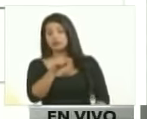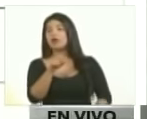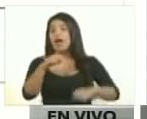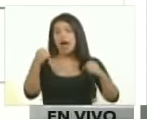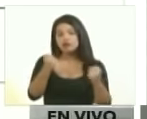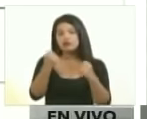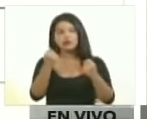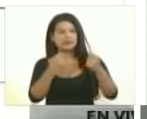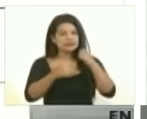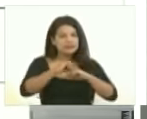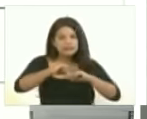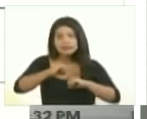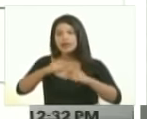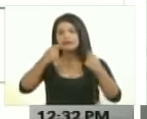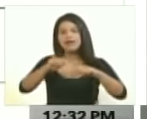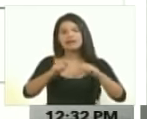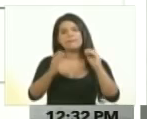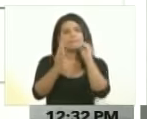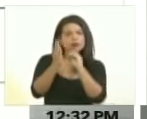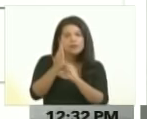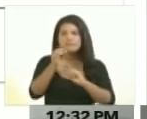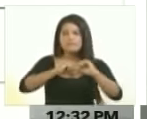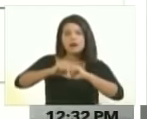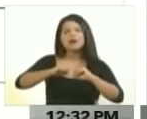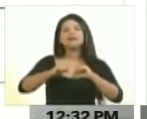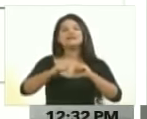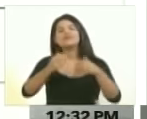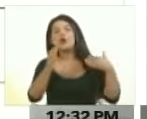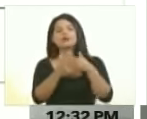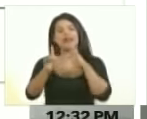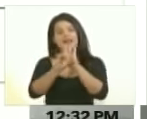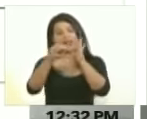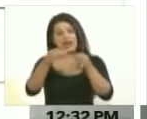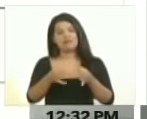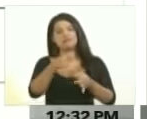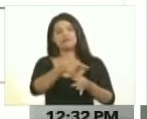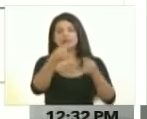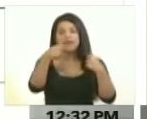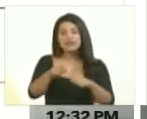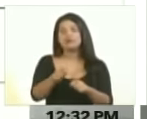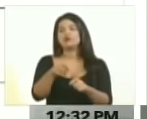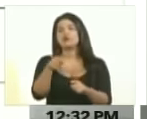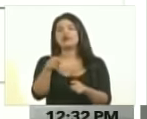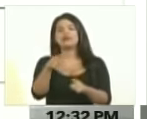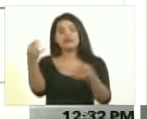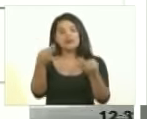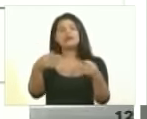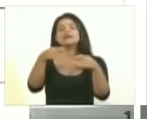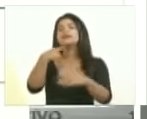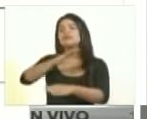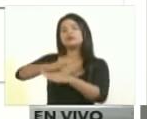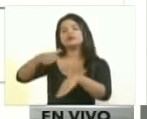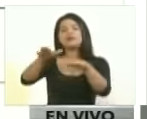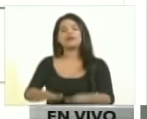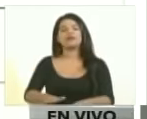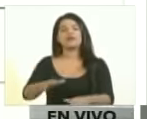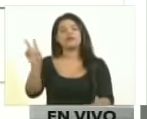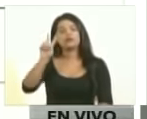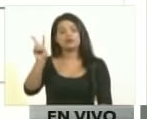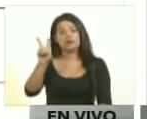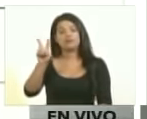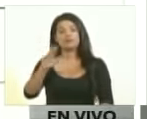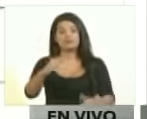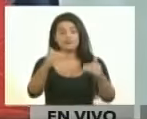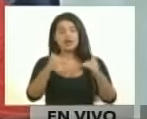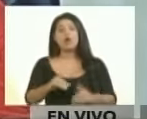acciones criminales, montado todo este entramado antijurídico para pretender suspender a Venezuela del Mercosur. Uruguay